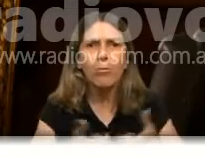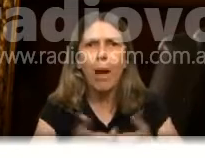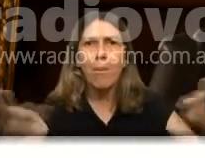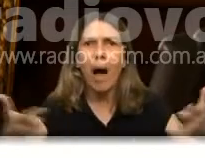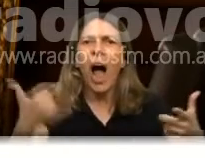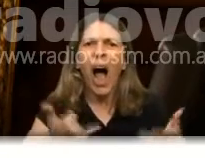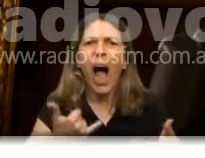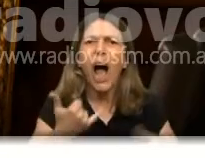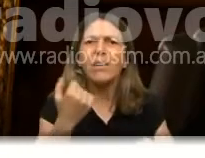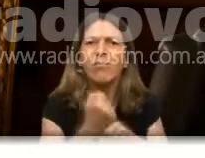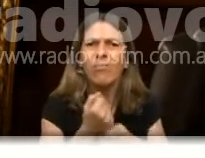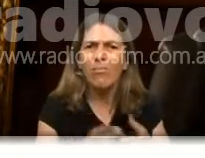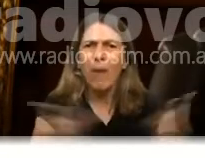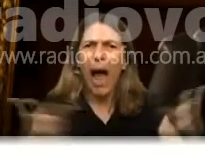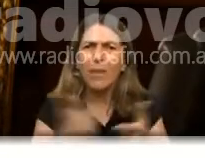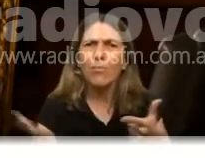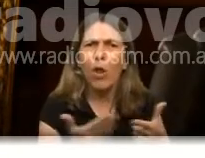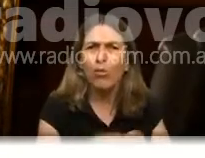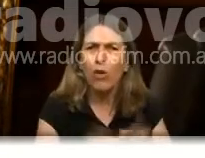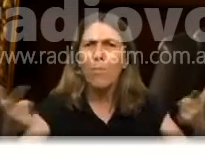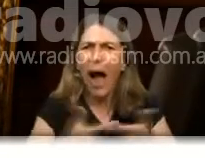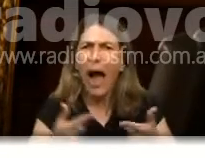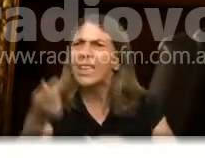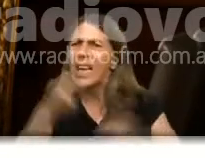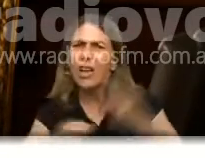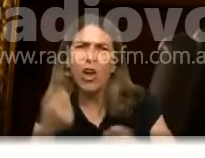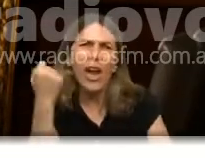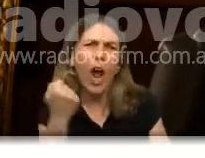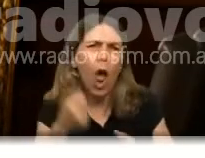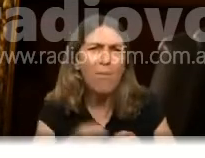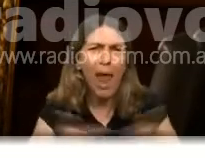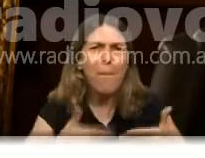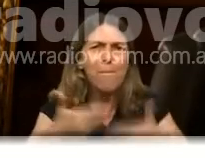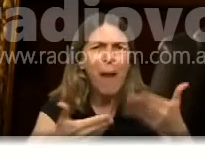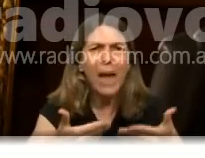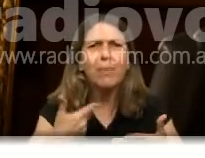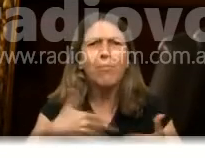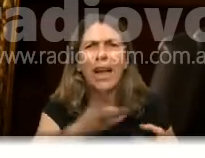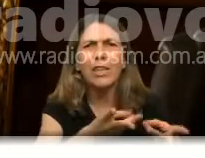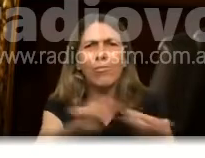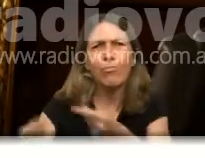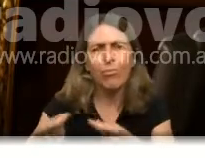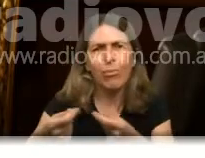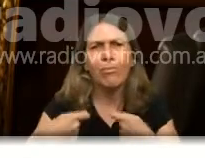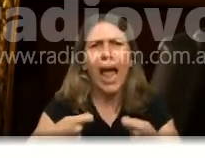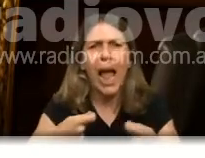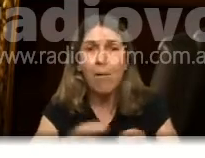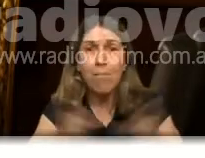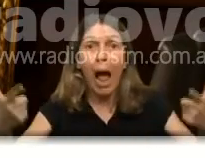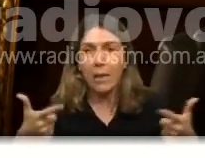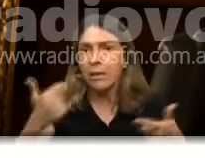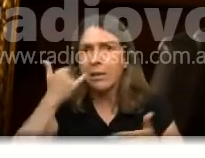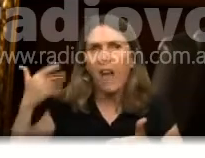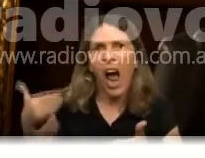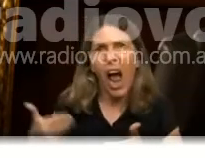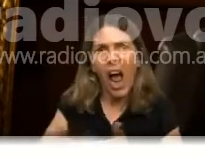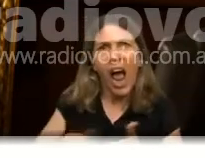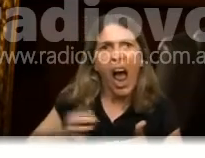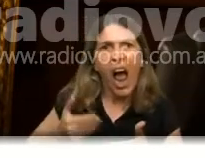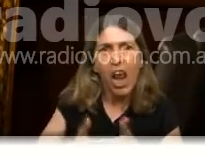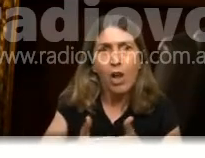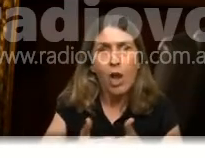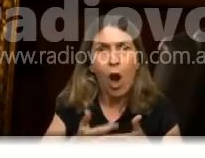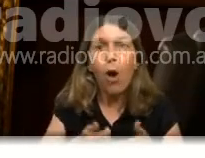económica más producción más exportaciones más trabajo y más consumo estamos cerrando el año con un crecimiento superior